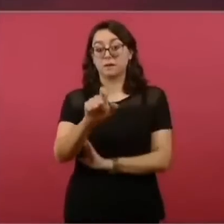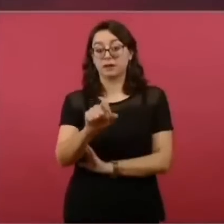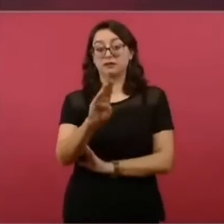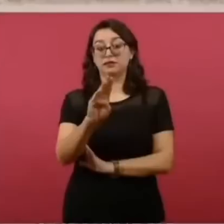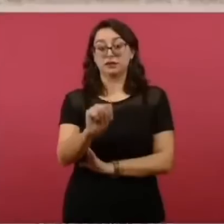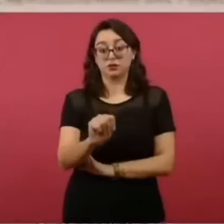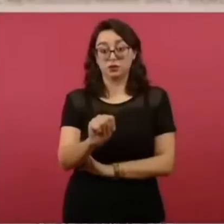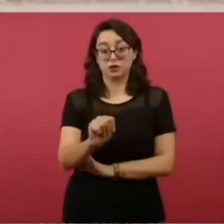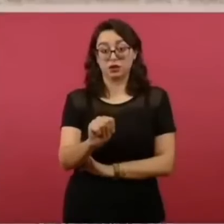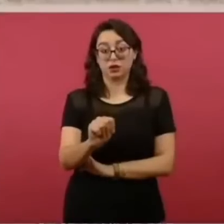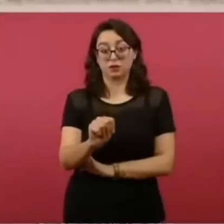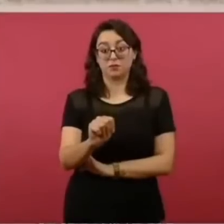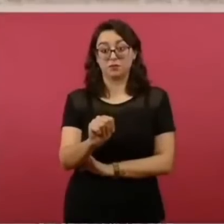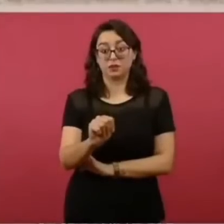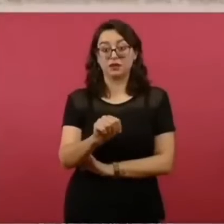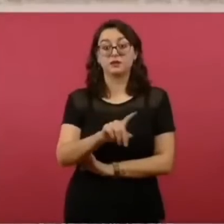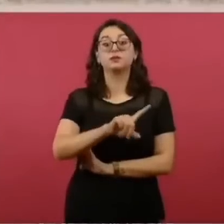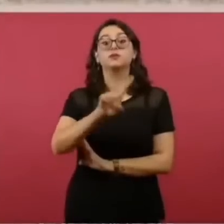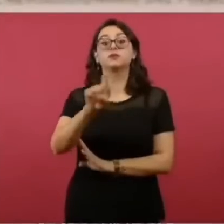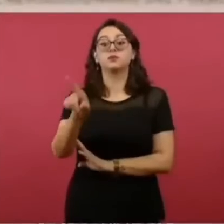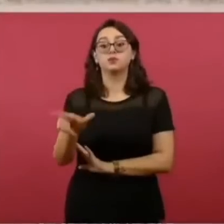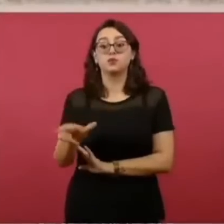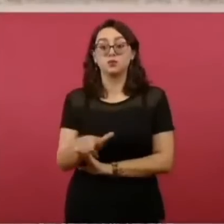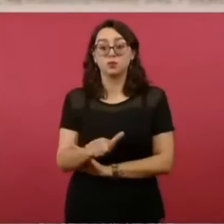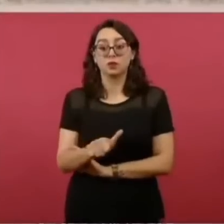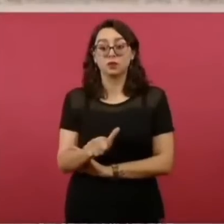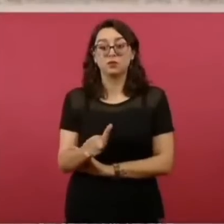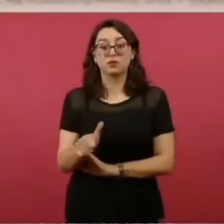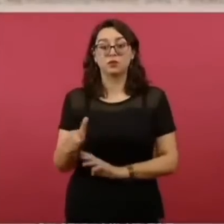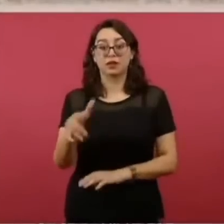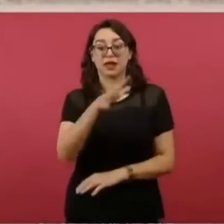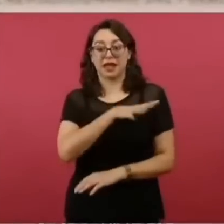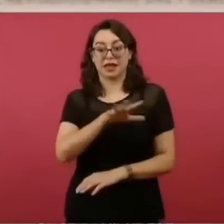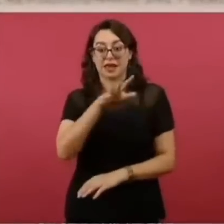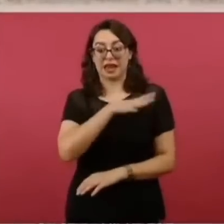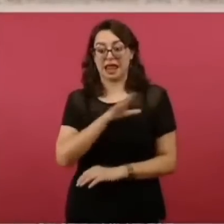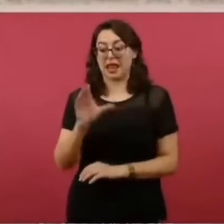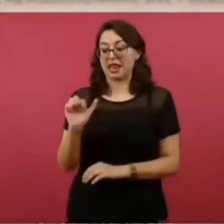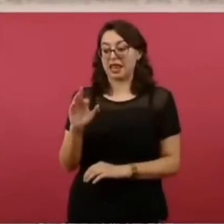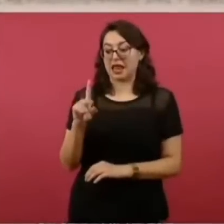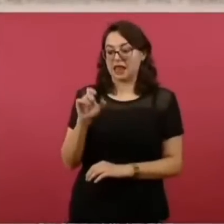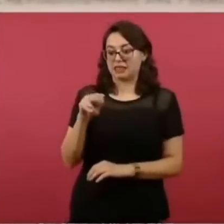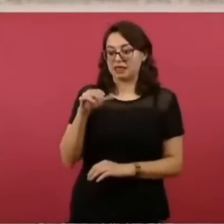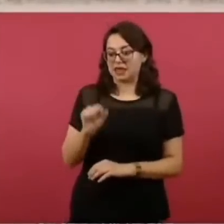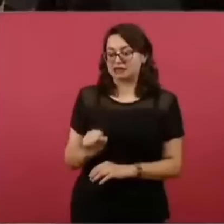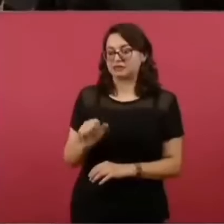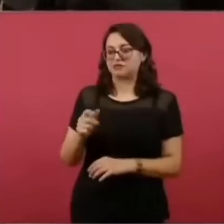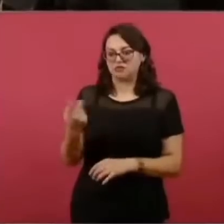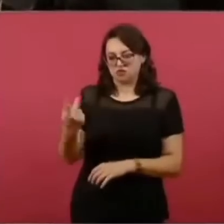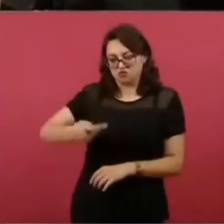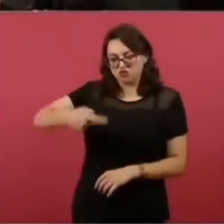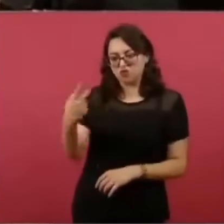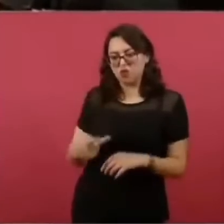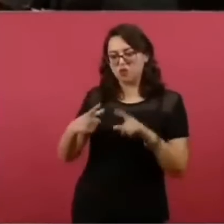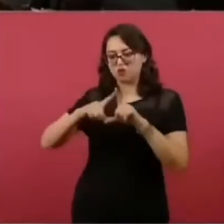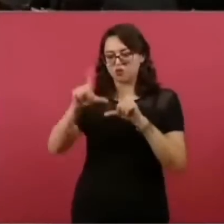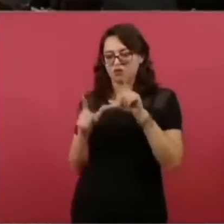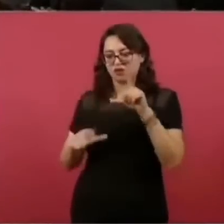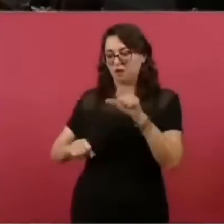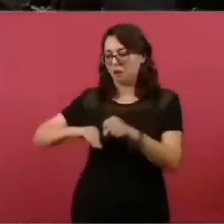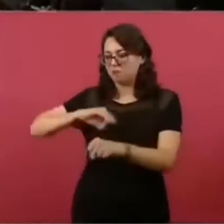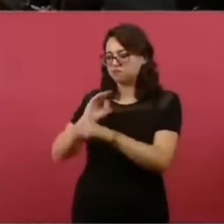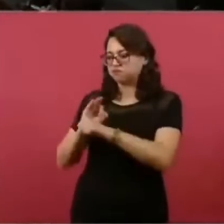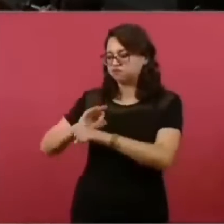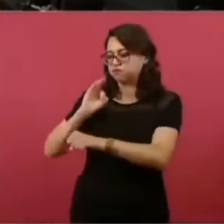la política del general Cárdenas, para oponerse a la política popular y patriótica del